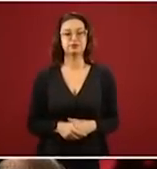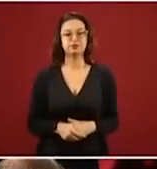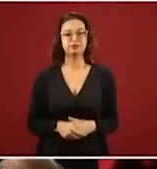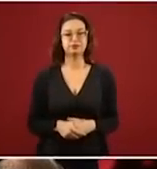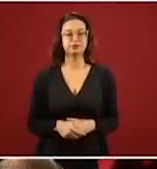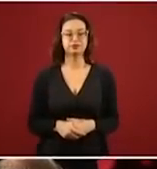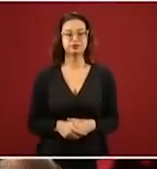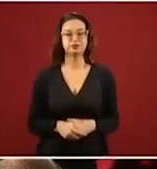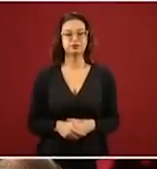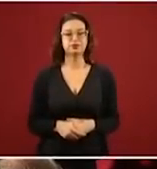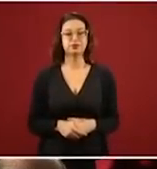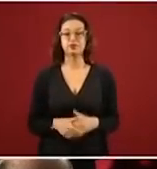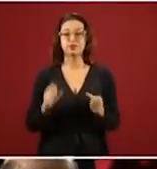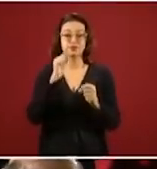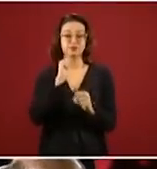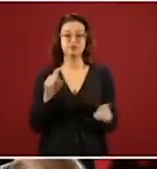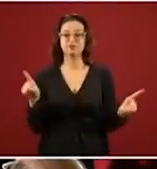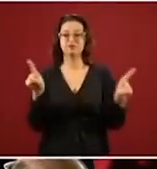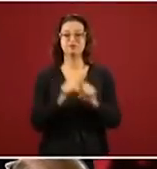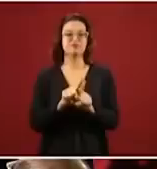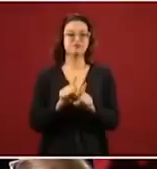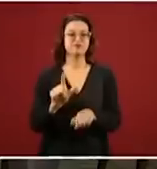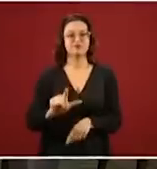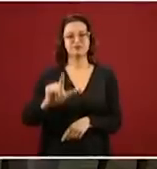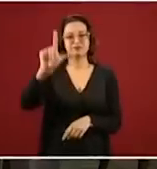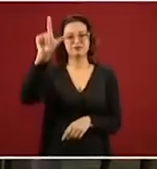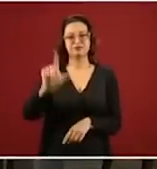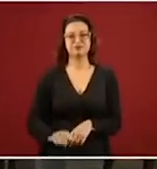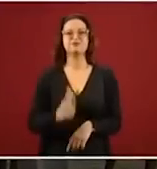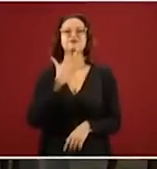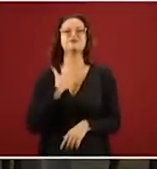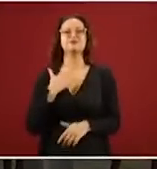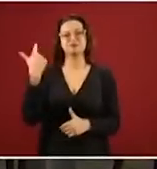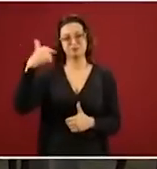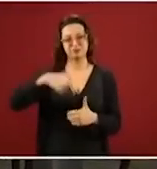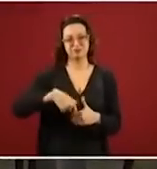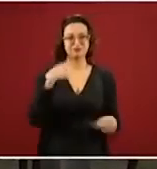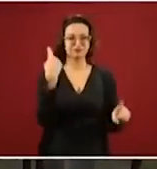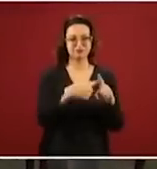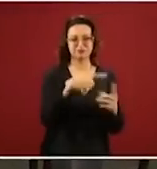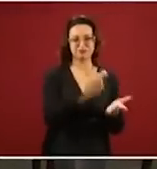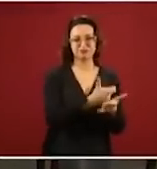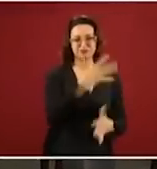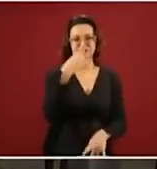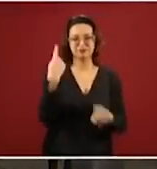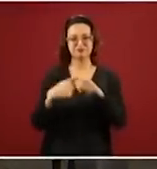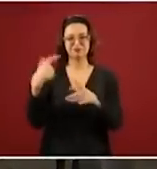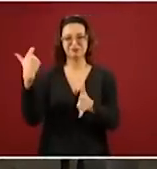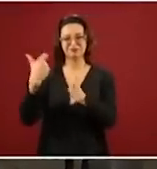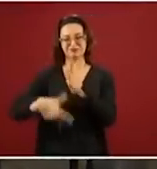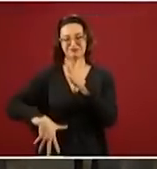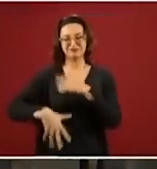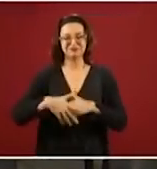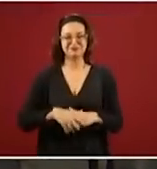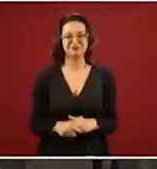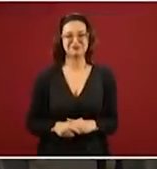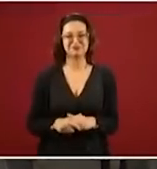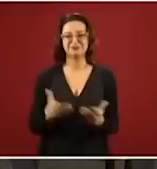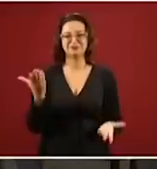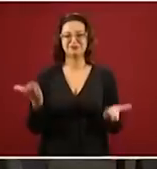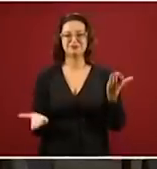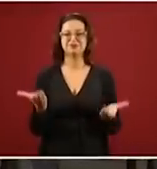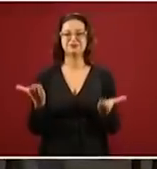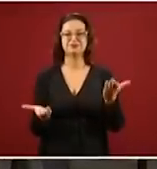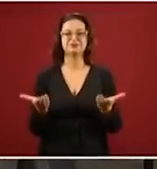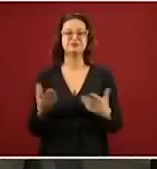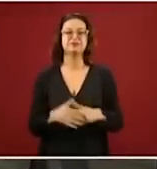como todos los lunes el quién es quién en los precios un balance sobre los precios en